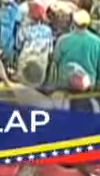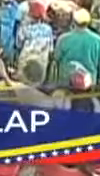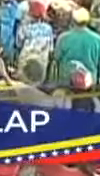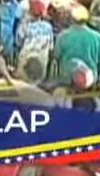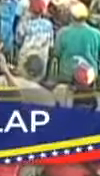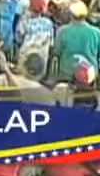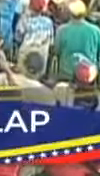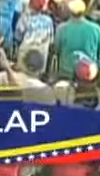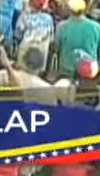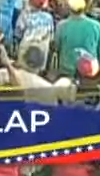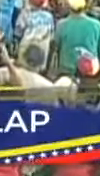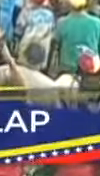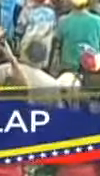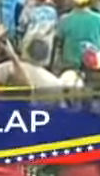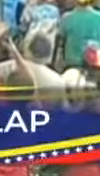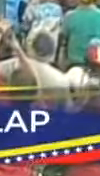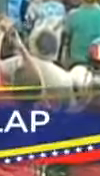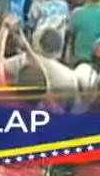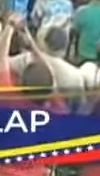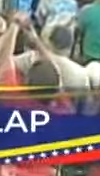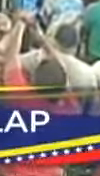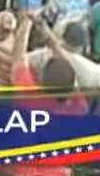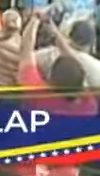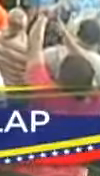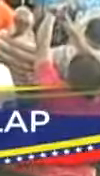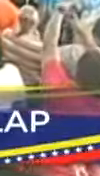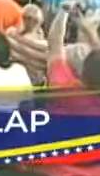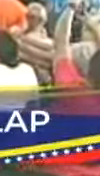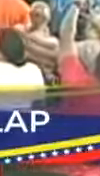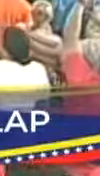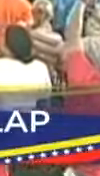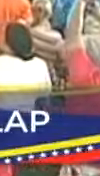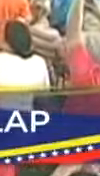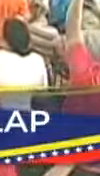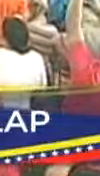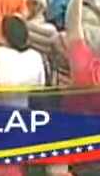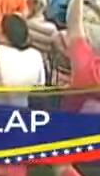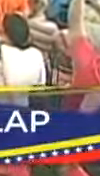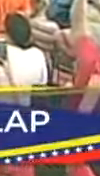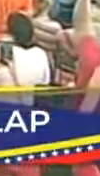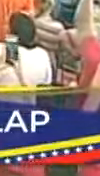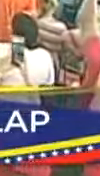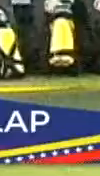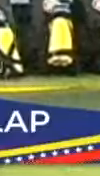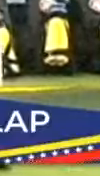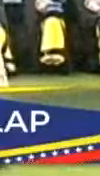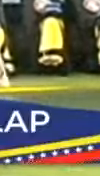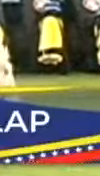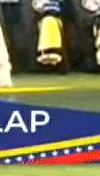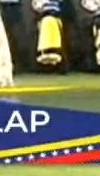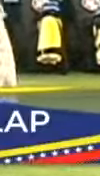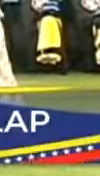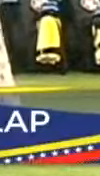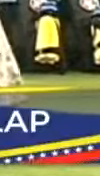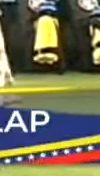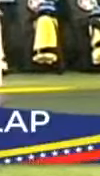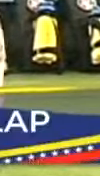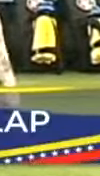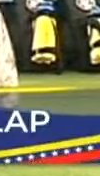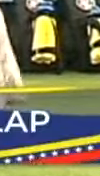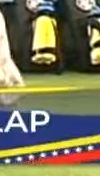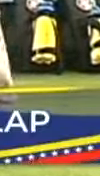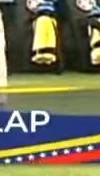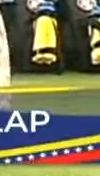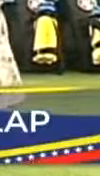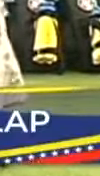entonces una actividad recreativa, una actividad cultural. Es recibido en este momento el jefe de Estado, Nicolás Maduro